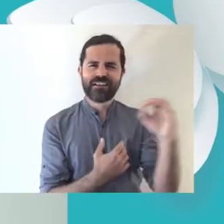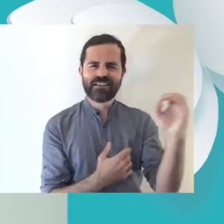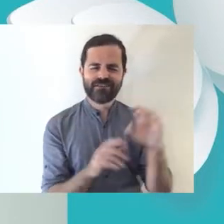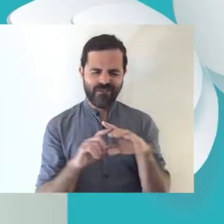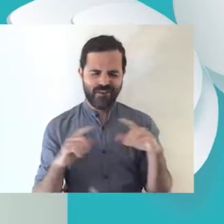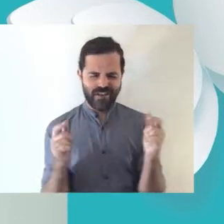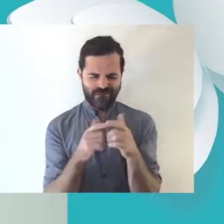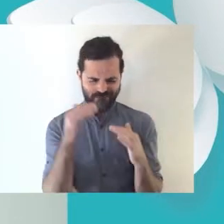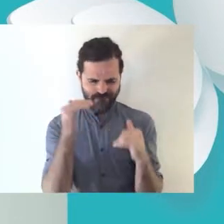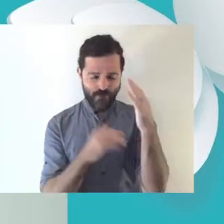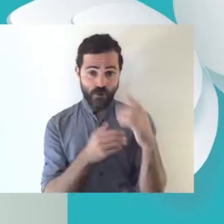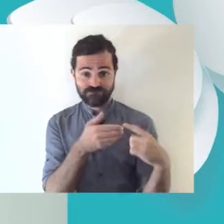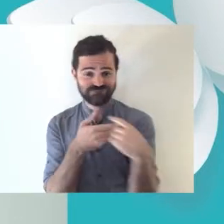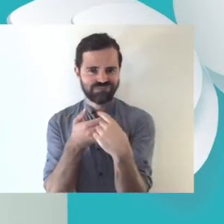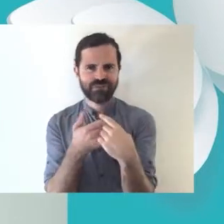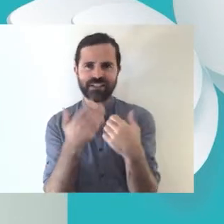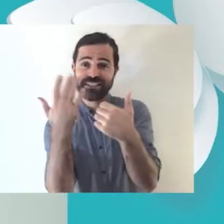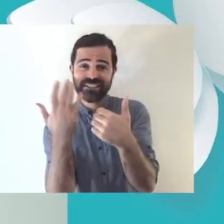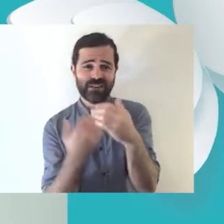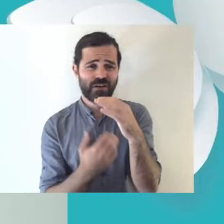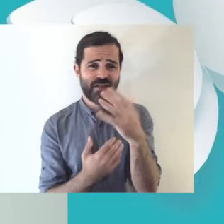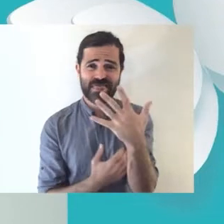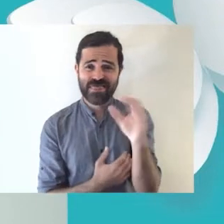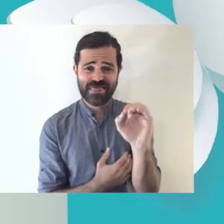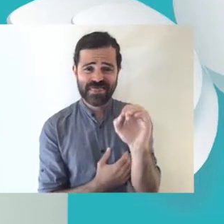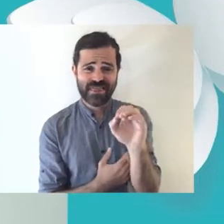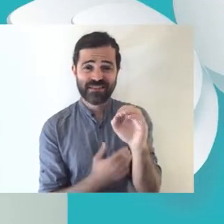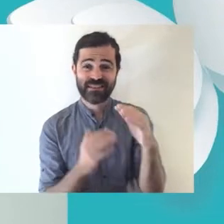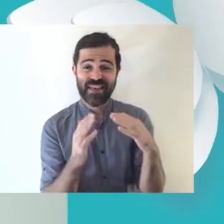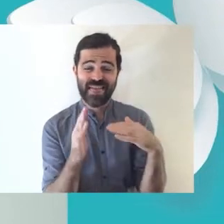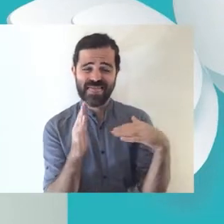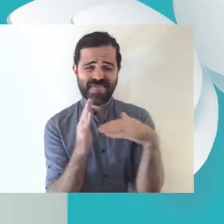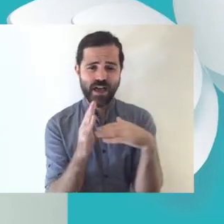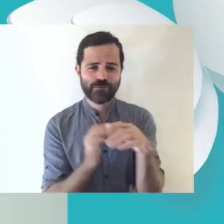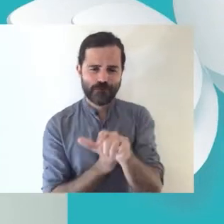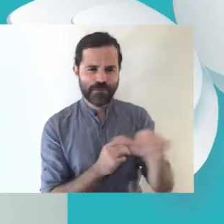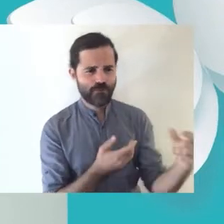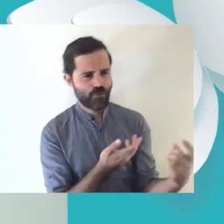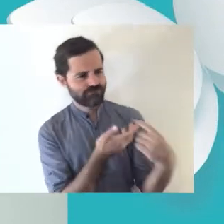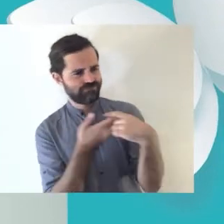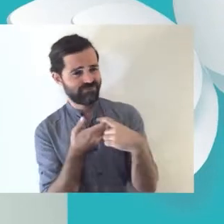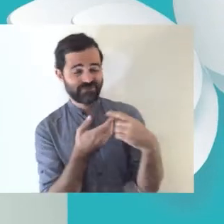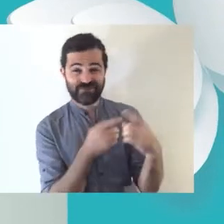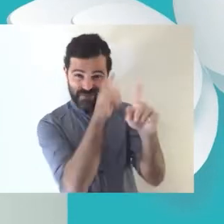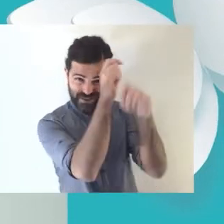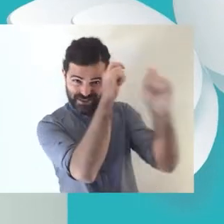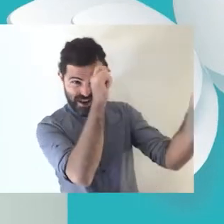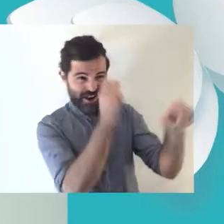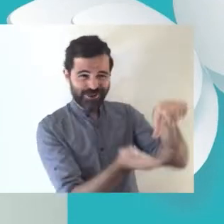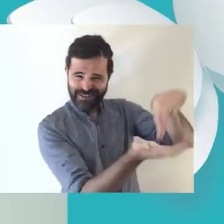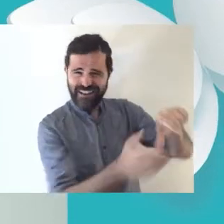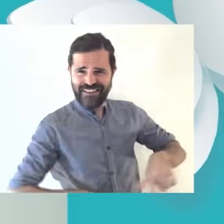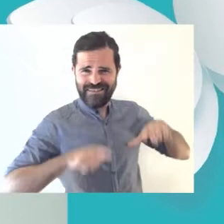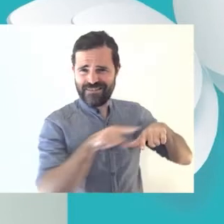participaron más de 650.000 personas, casi la misma población que en Zaragoza. Los ingresos de Feria de Barcelona fueron más o menos